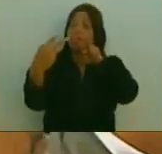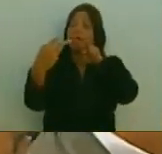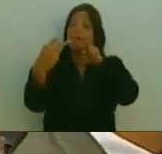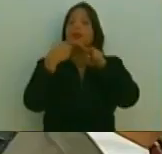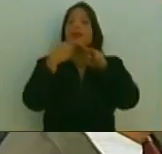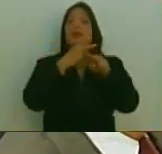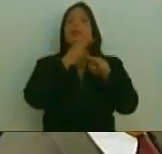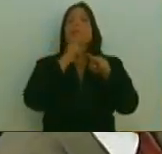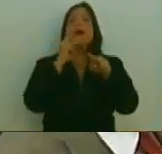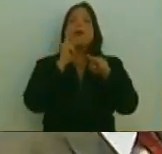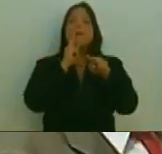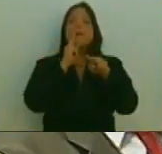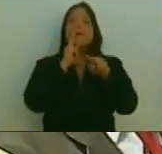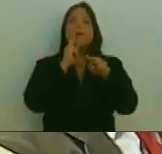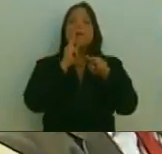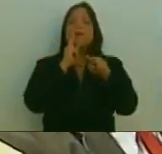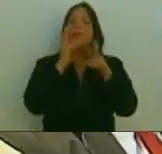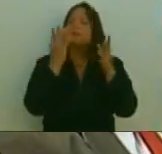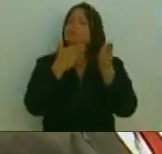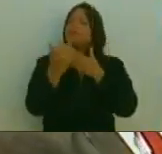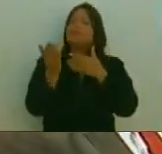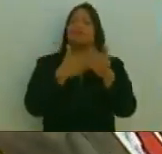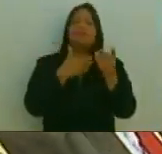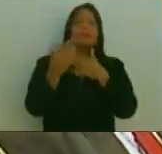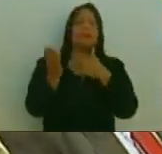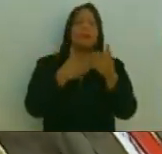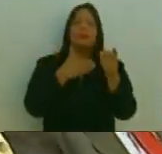mamá, qué bella o qué fea eres.